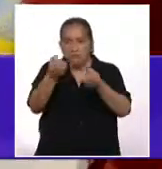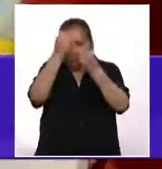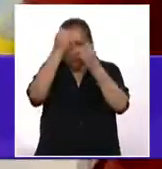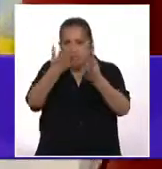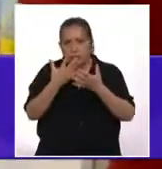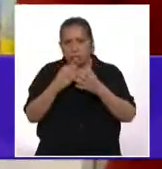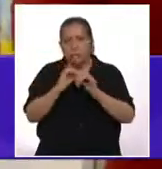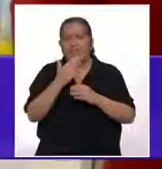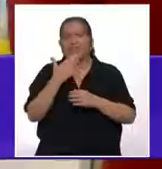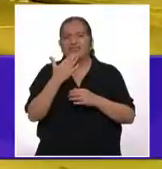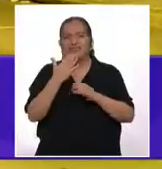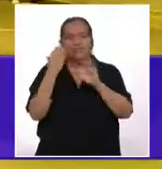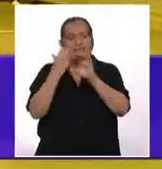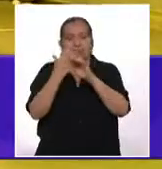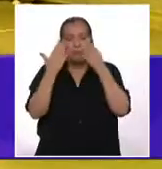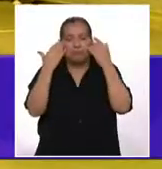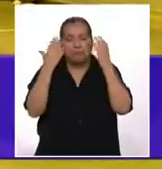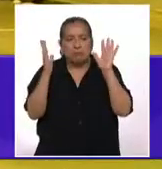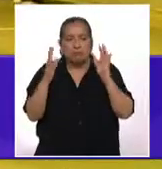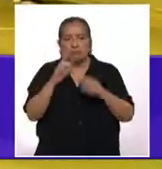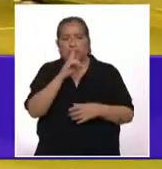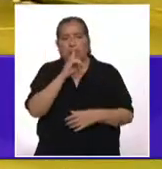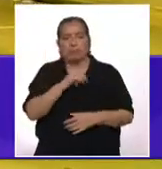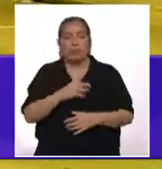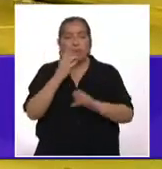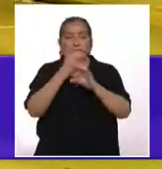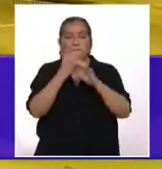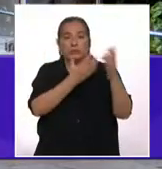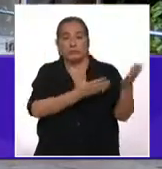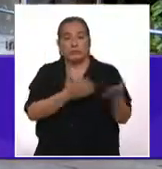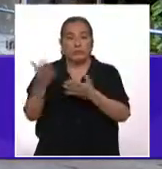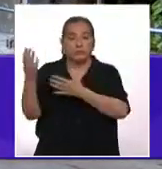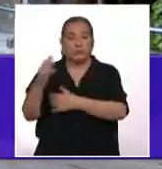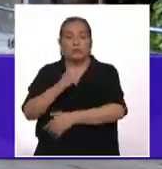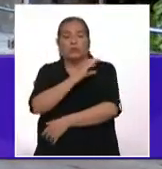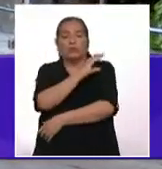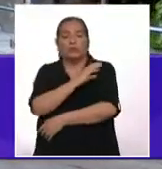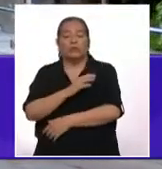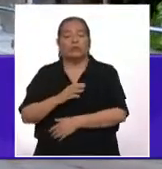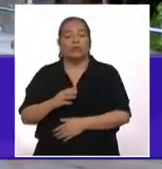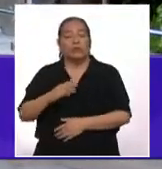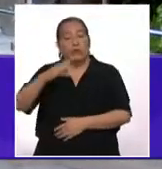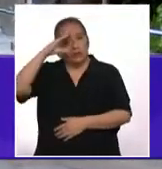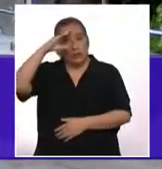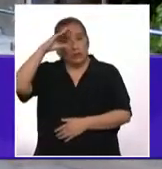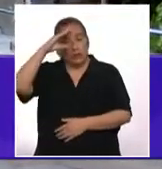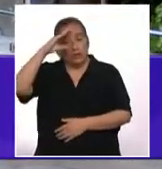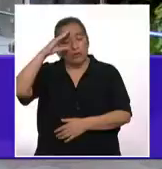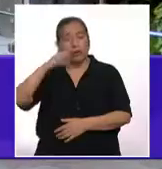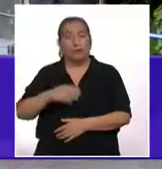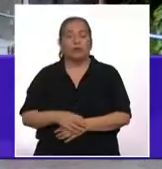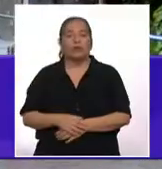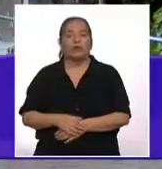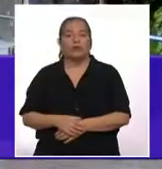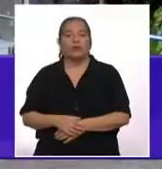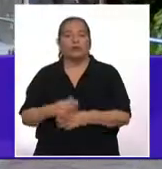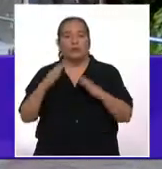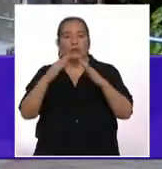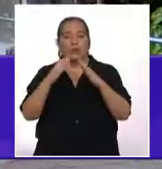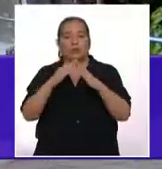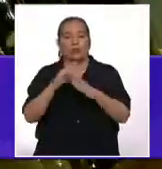qué carro hay, eso, nada. El bus fue trasladado a la comisaría de Breña. Ahí también se encuentra el chofer de la unidad, quien deberá ser